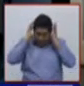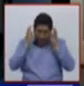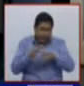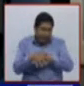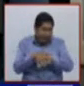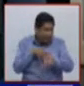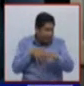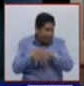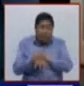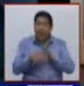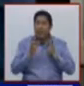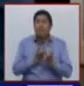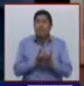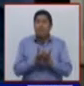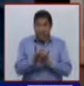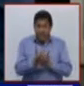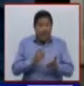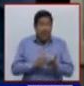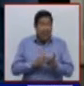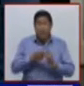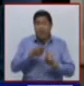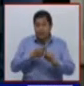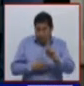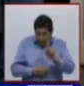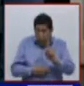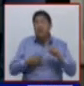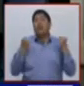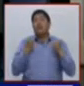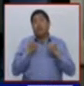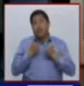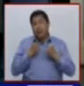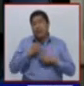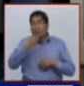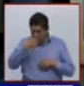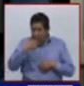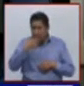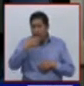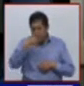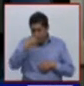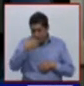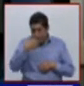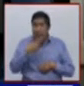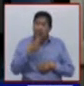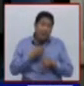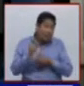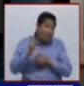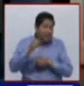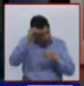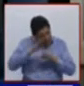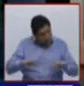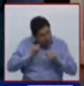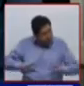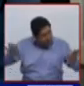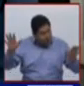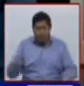Lo cierto es que estos fríos están causando resfríos. Sí. ¿No? ¿Y quiénes son los más afectados? Los niños. Exacto.